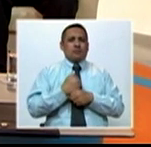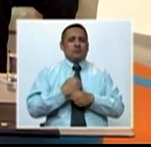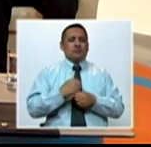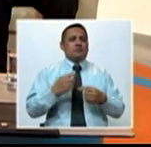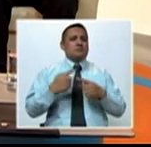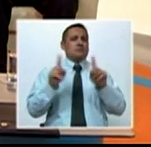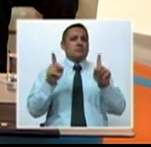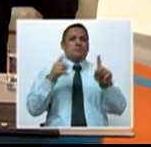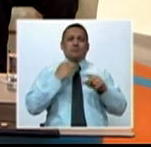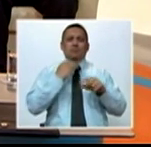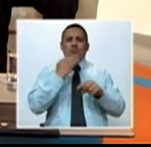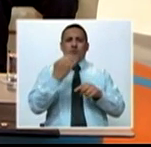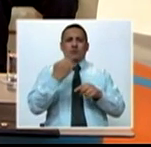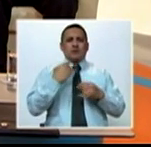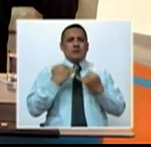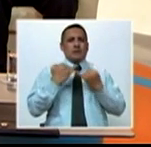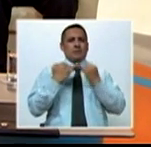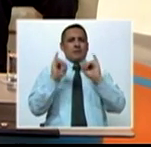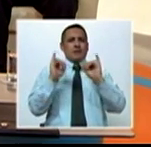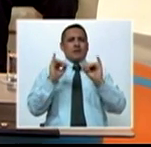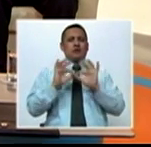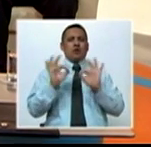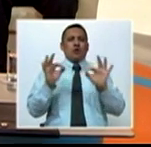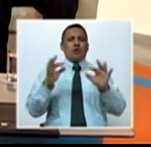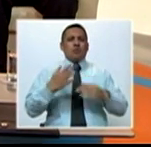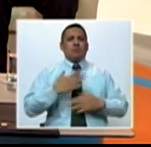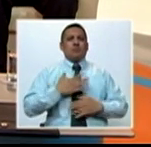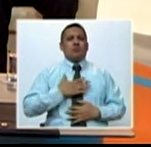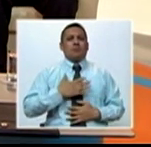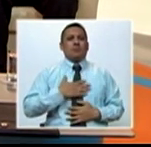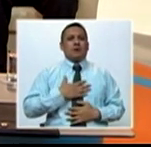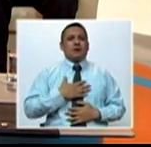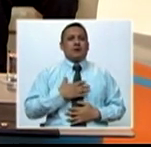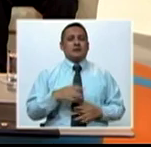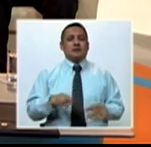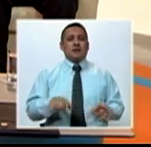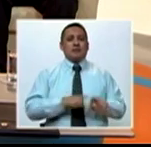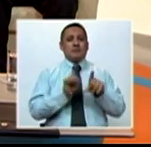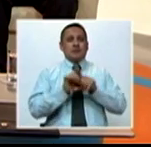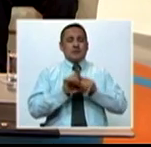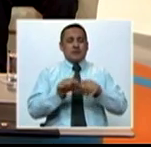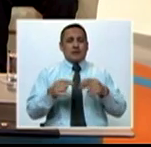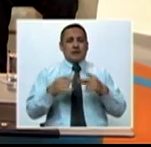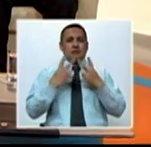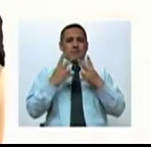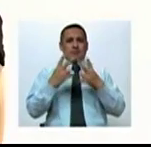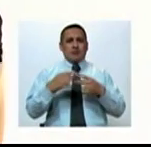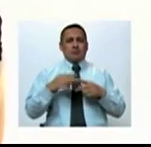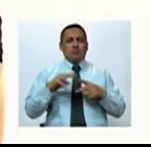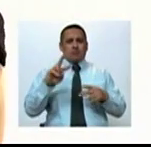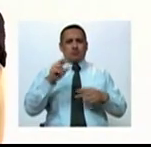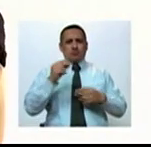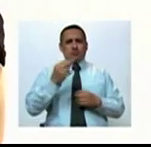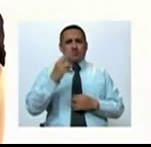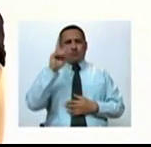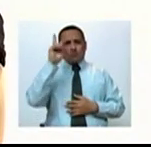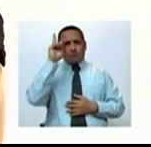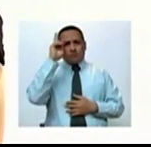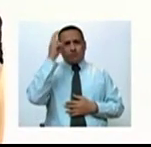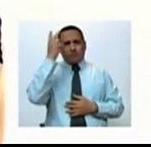o dependiente. Creo que por ahí es donde viene la confusión. Pero en concreto,